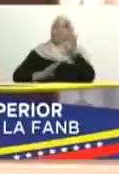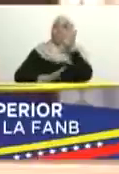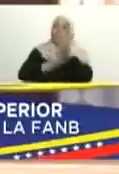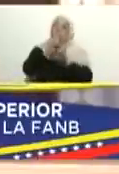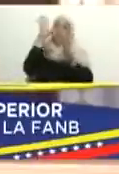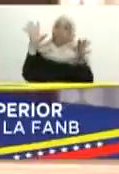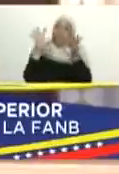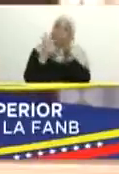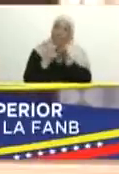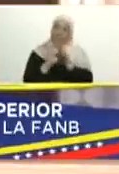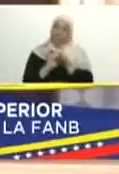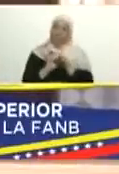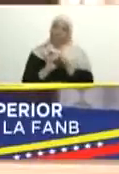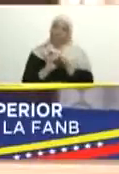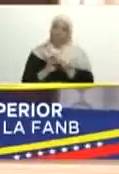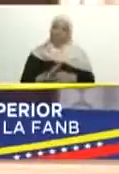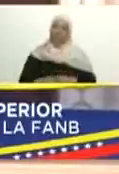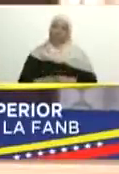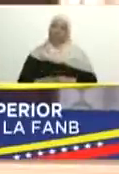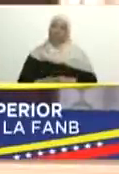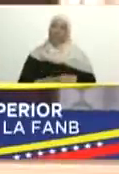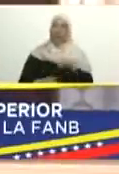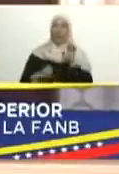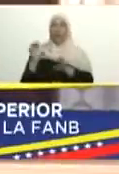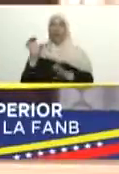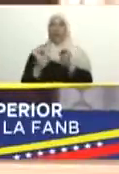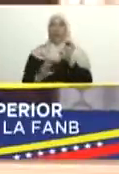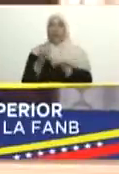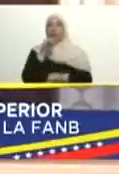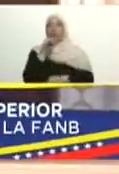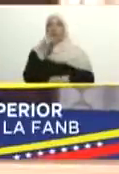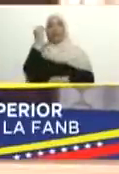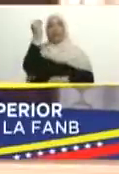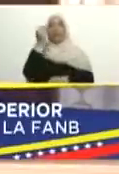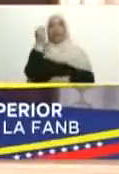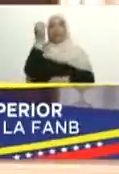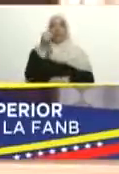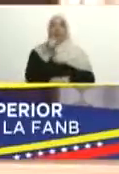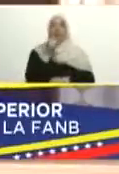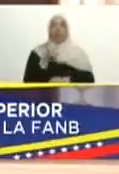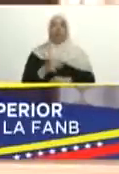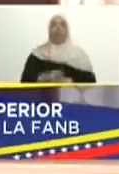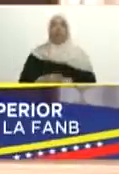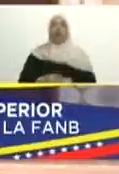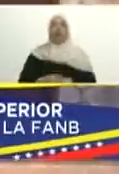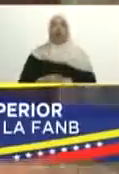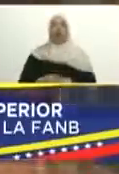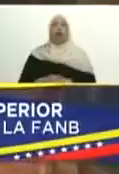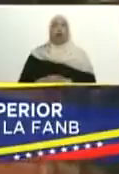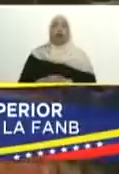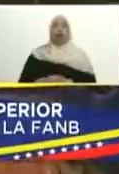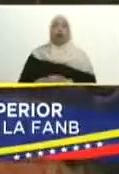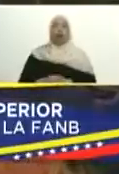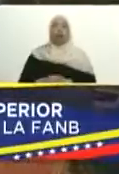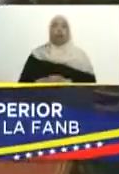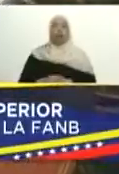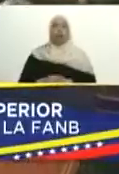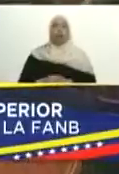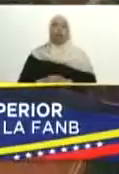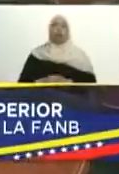unión. Hemos revisado, bueno, hay que seguir fortaleciendo generales en